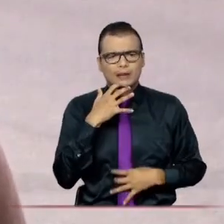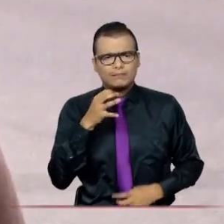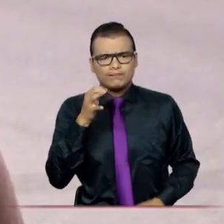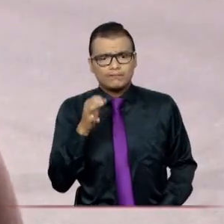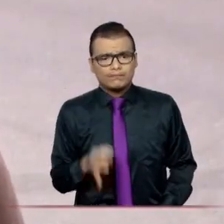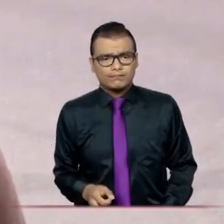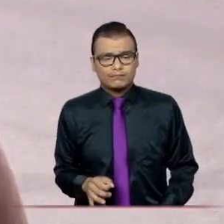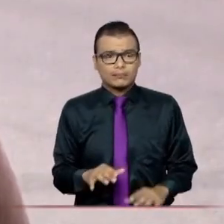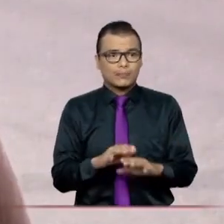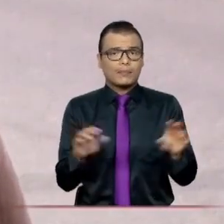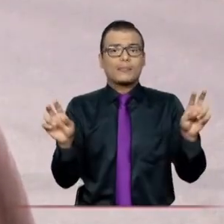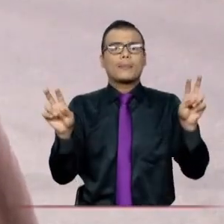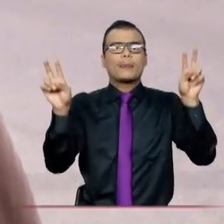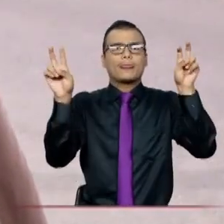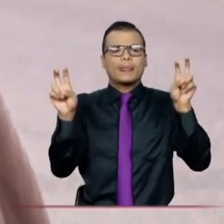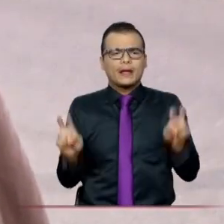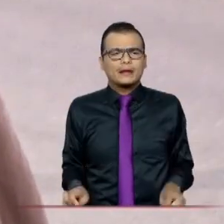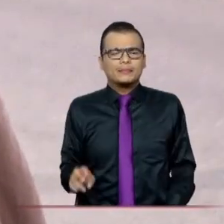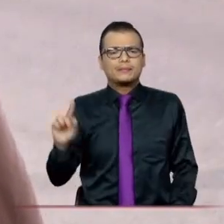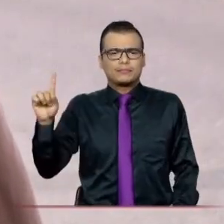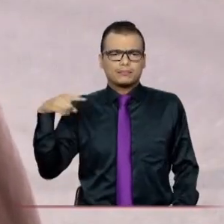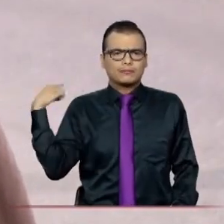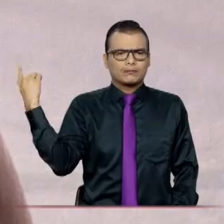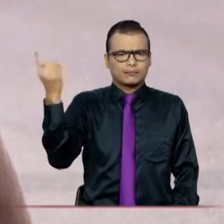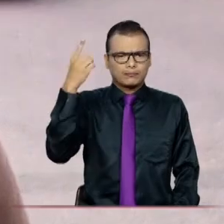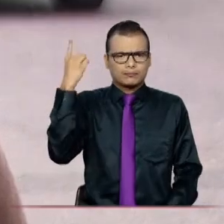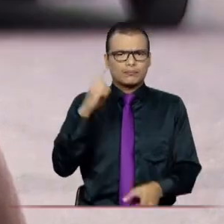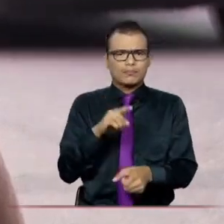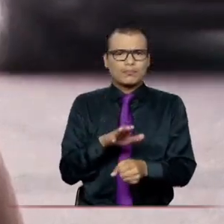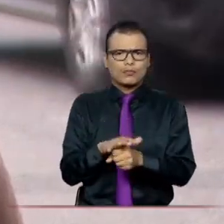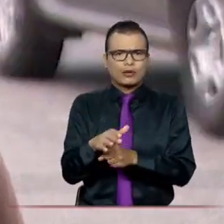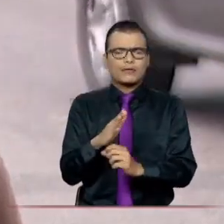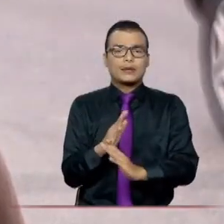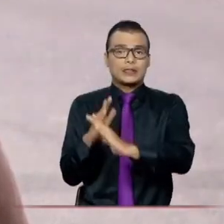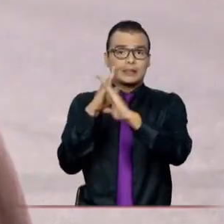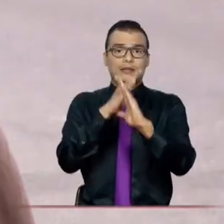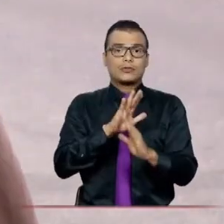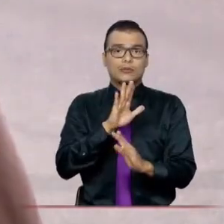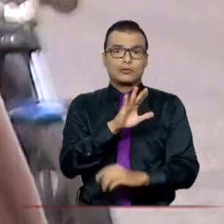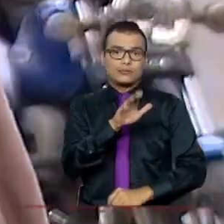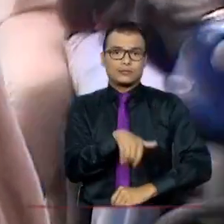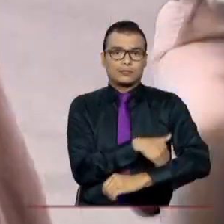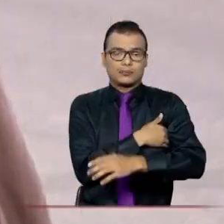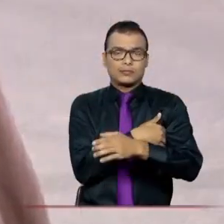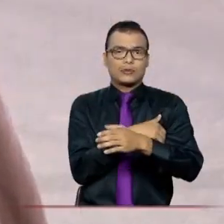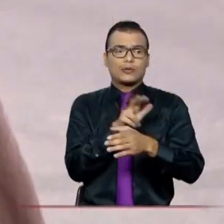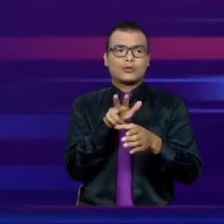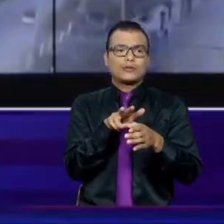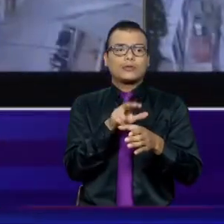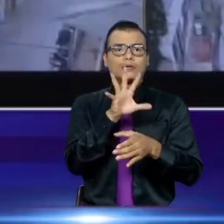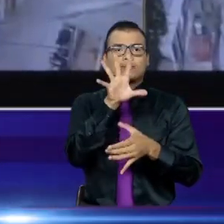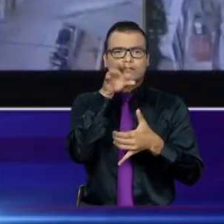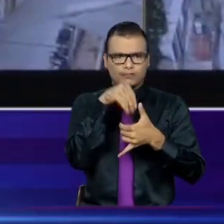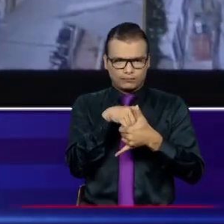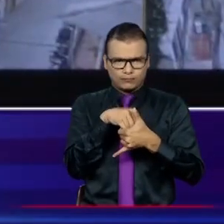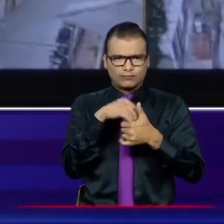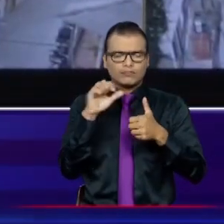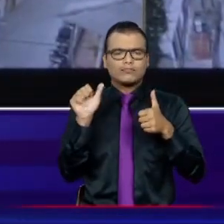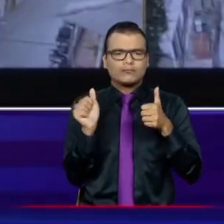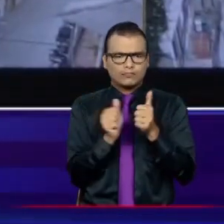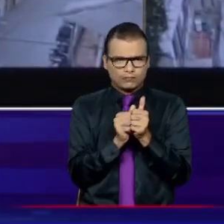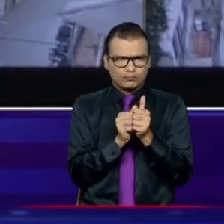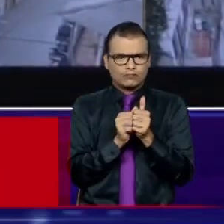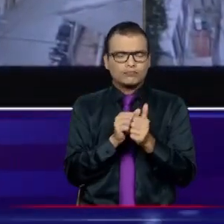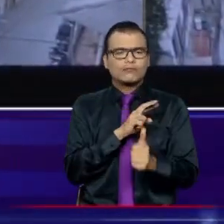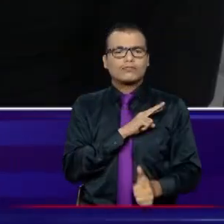Precisamente en materia de seguridad, en este, el principal puerto del país, desde el Ministerio del Interior, en cofinanciación con la Gobernación del Valle